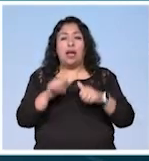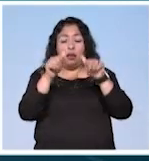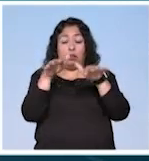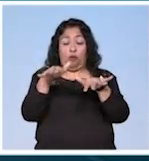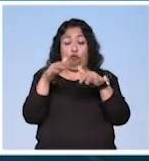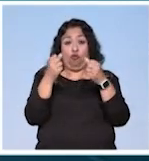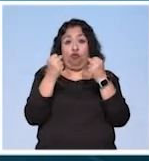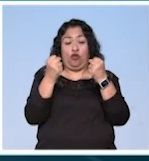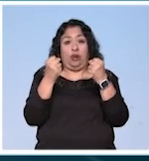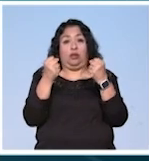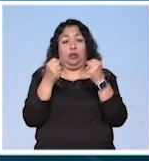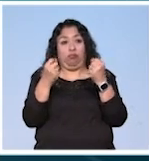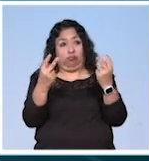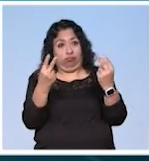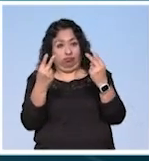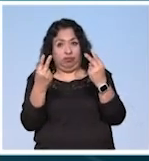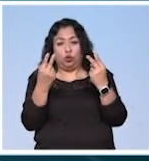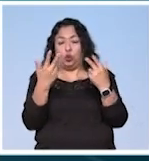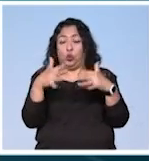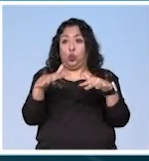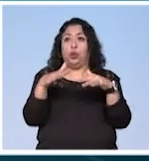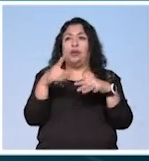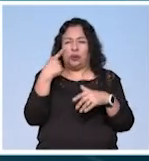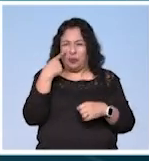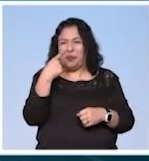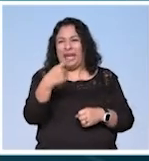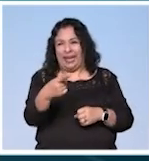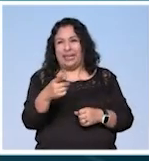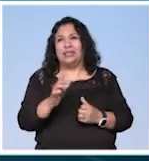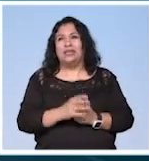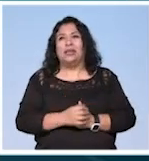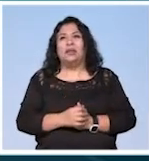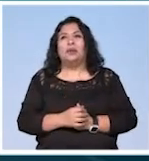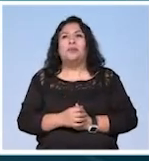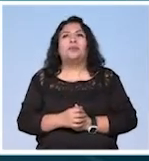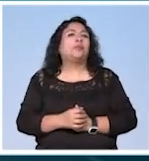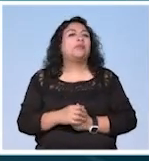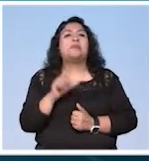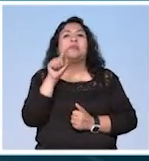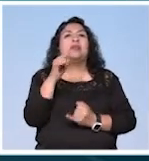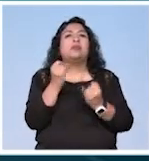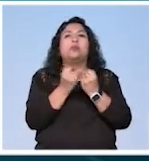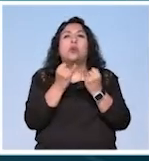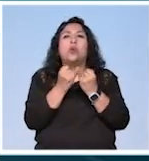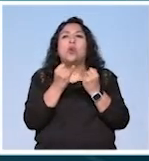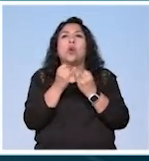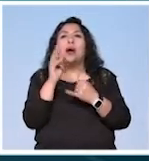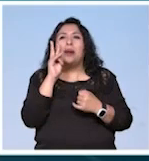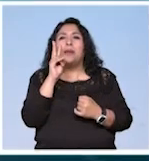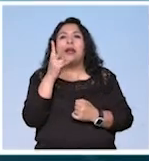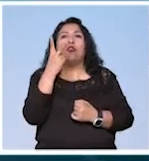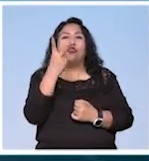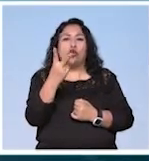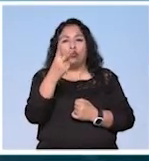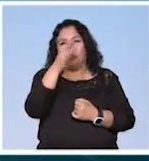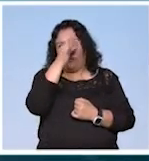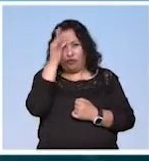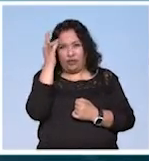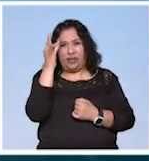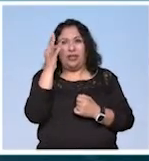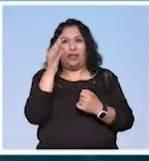arte impacta muchísimo con su presencia y tú lo has visto o sea Simplemente no es lo mismo ver las dos fridas